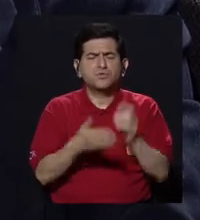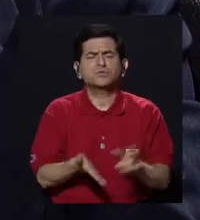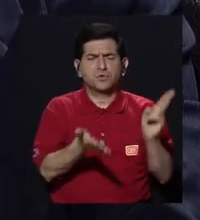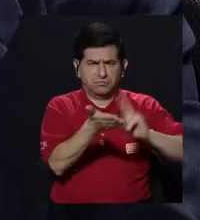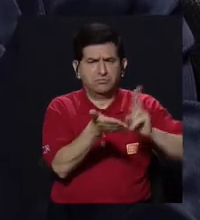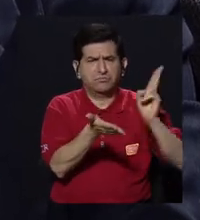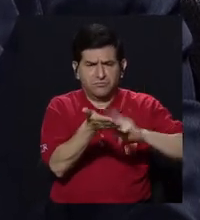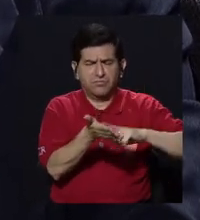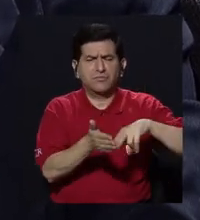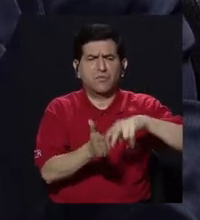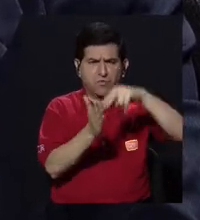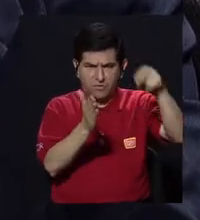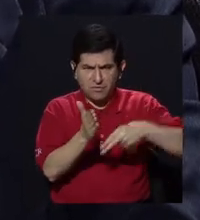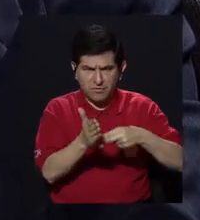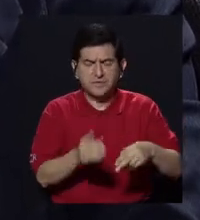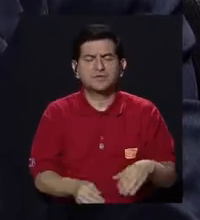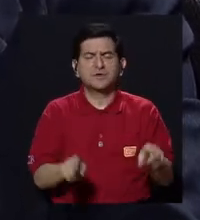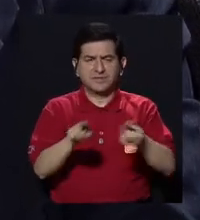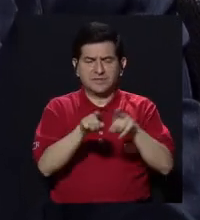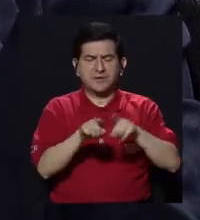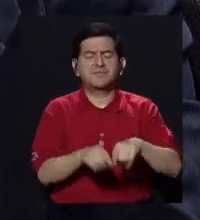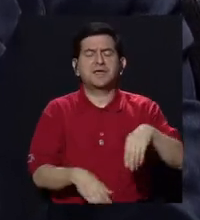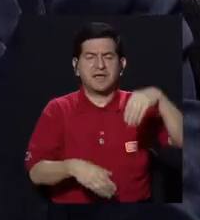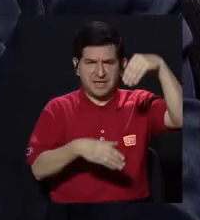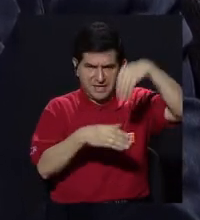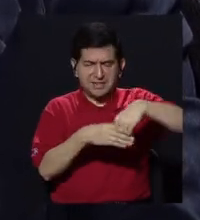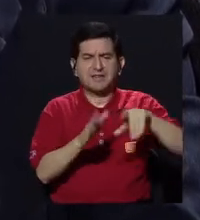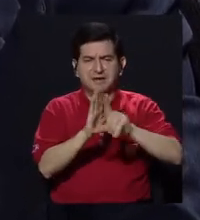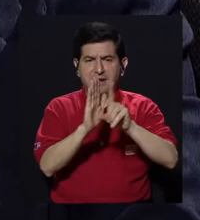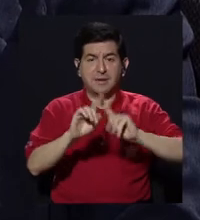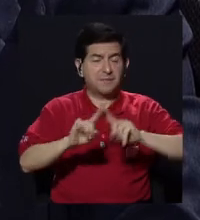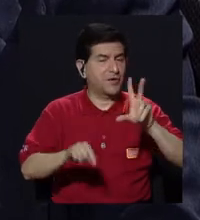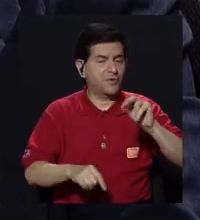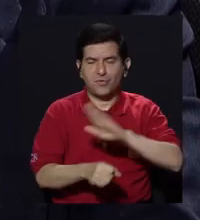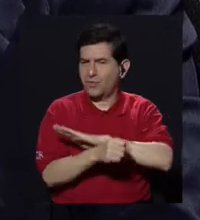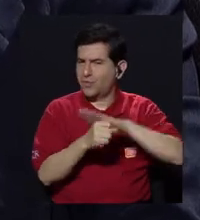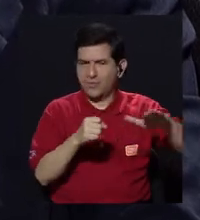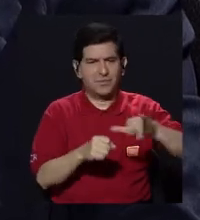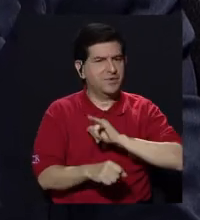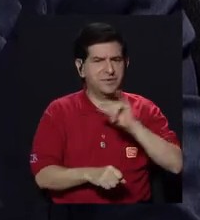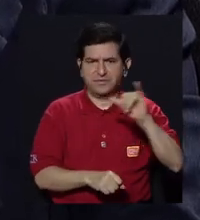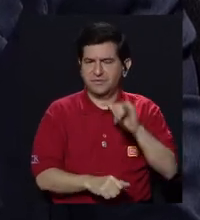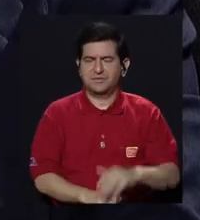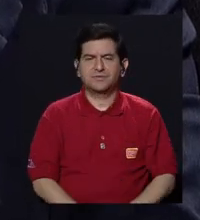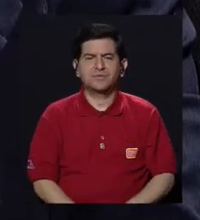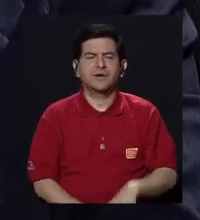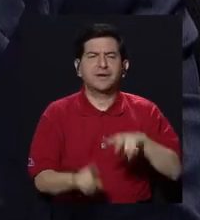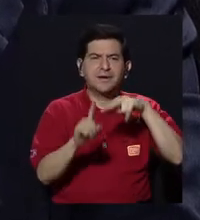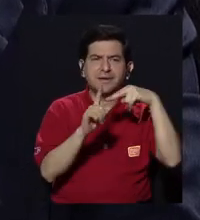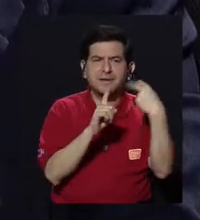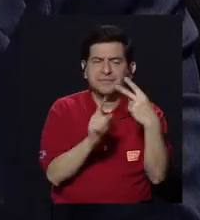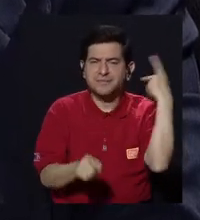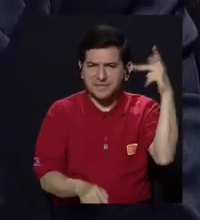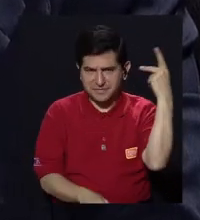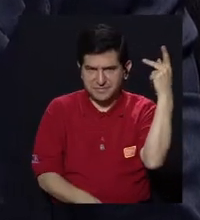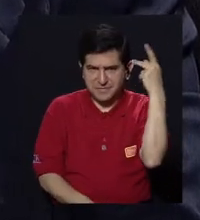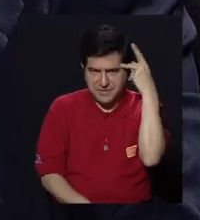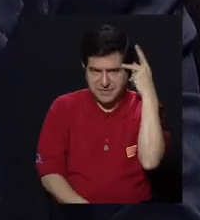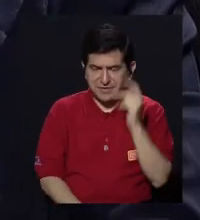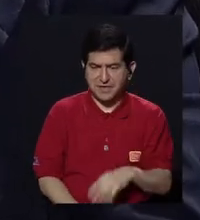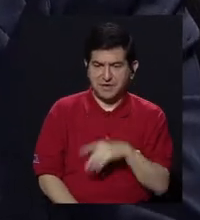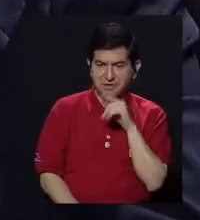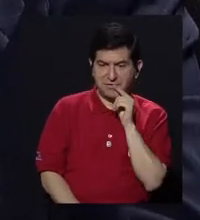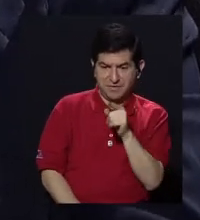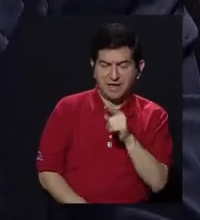que también a nivel interno también tenemos. Pero eso no es suficiente. Tenemos que verlo también desde una óptica política y que es